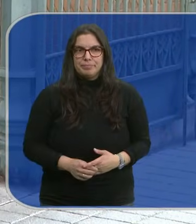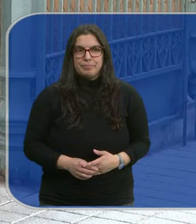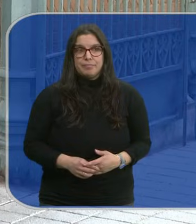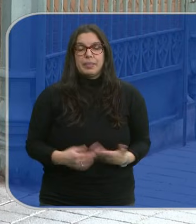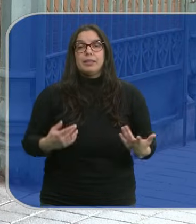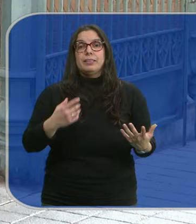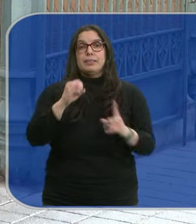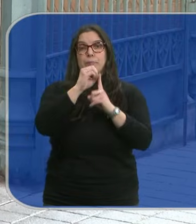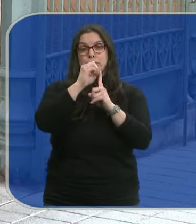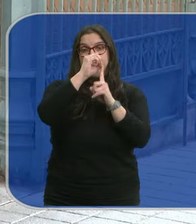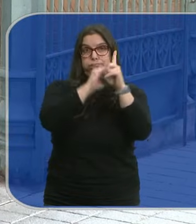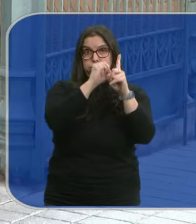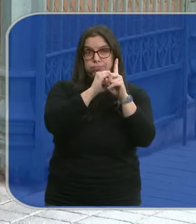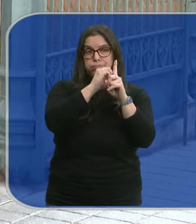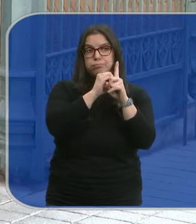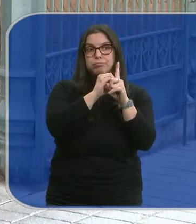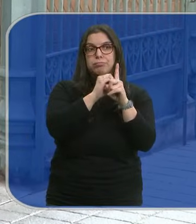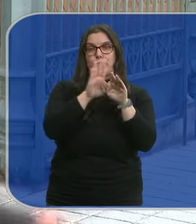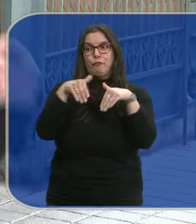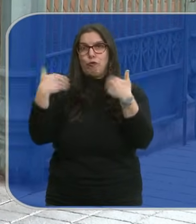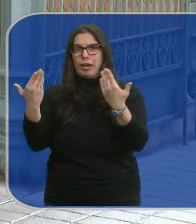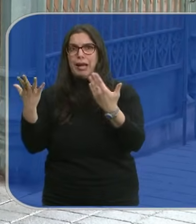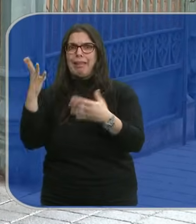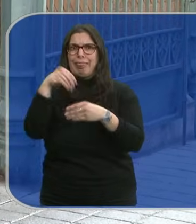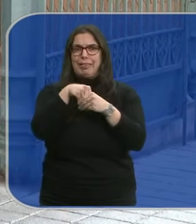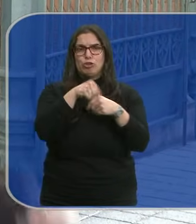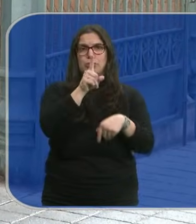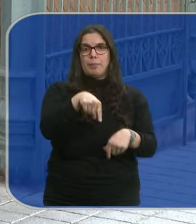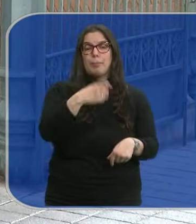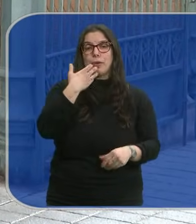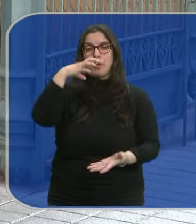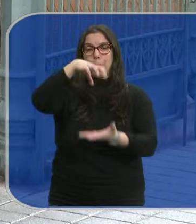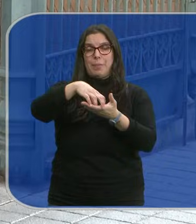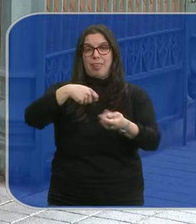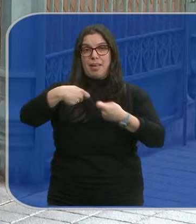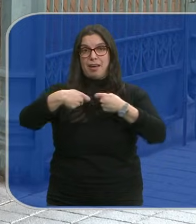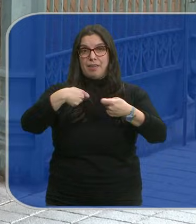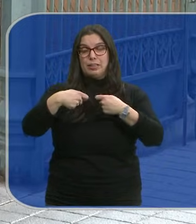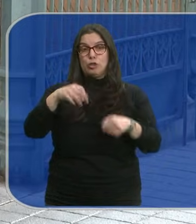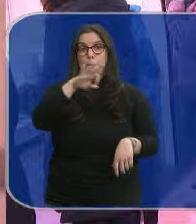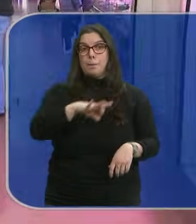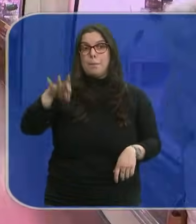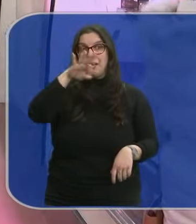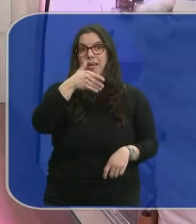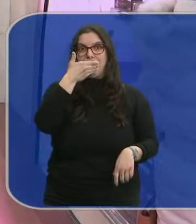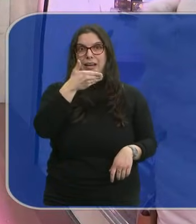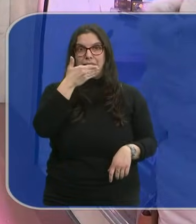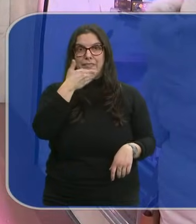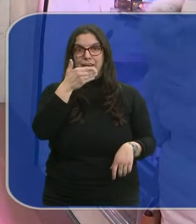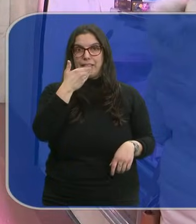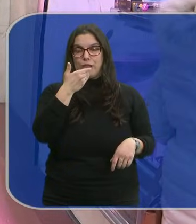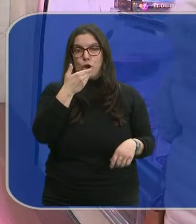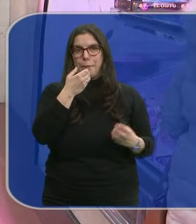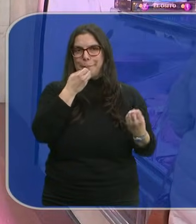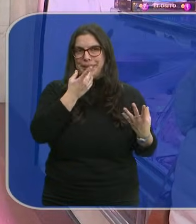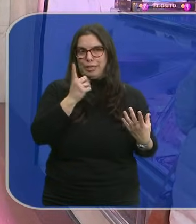Bajan las temperaturas y no solo en el exterior. En edificios como esta plaza de Abastos de Palencia, donde la calefacción no está bien